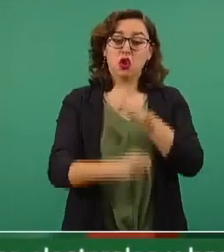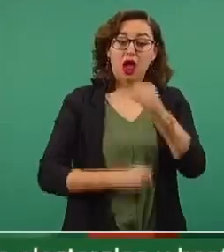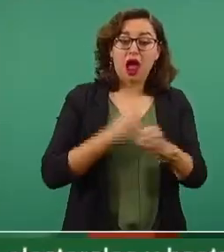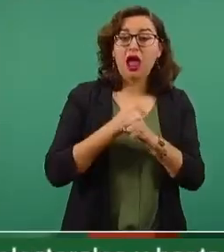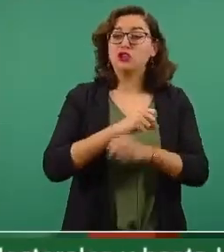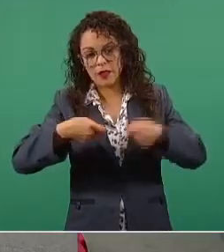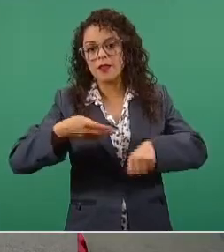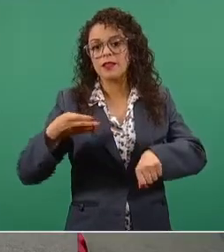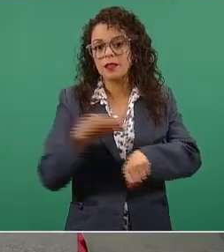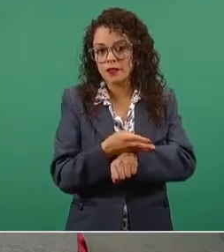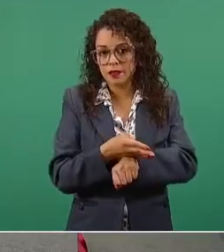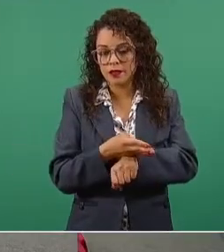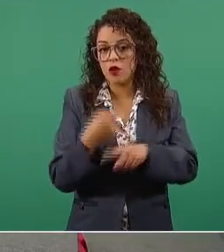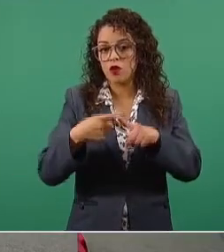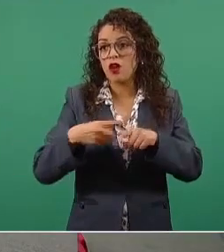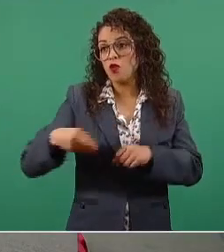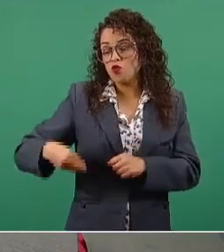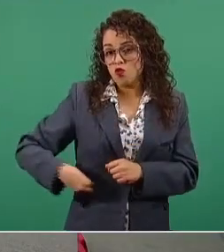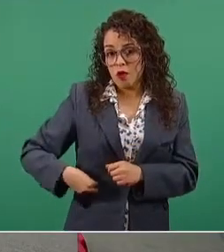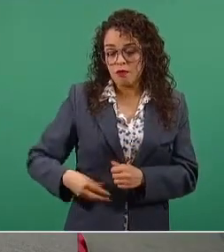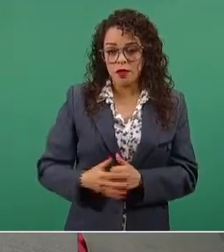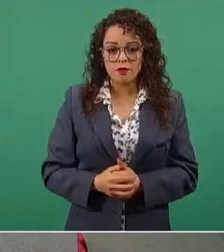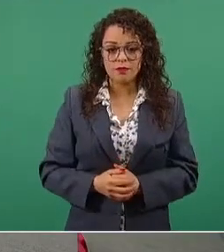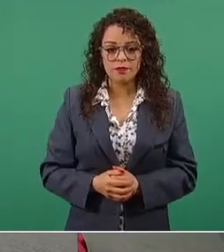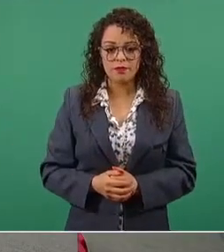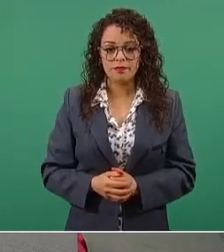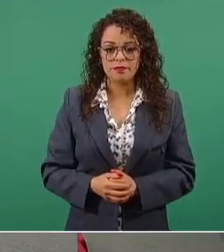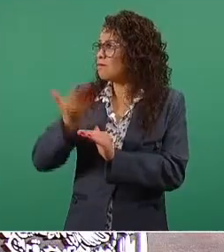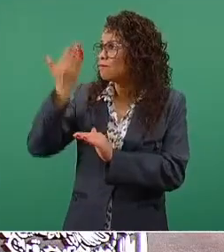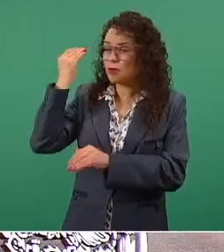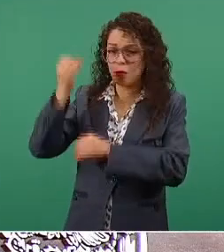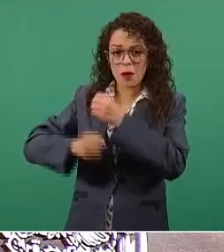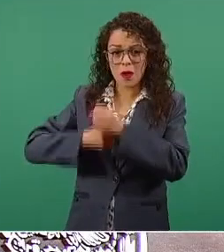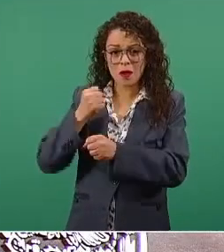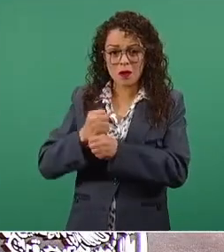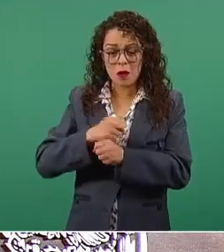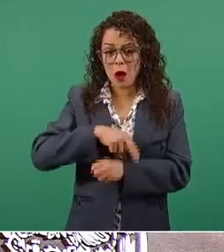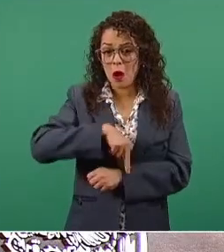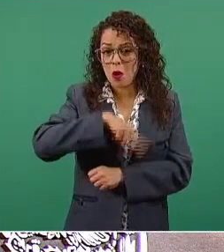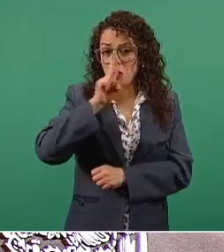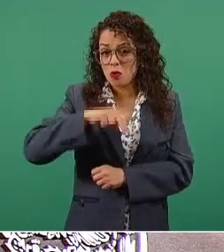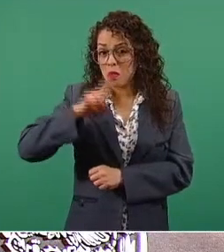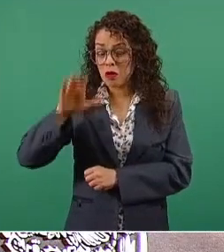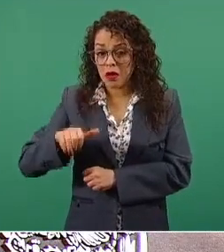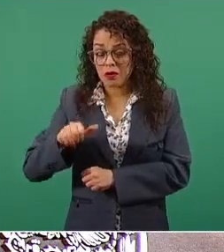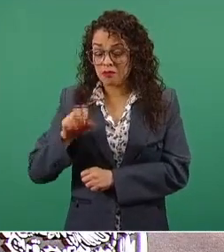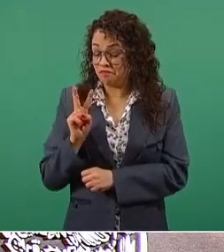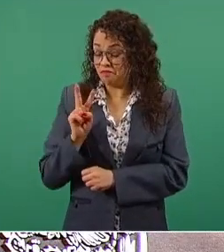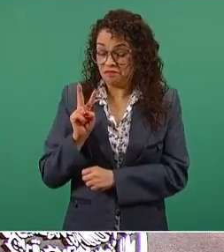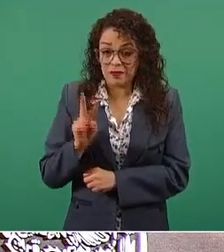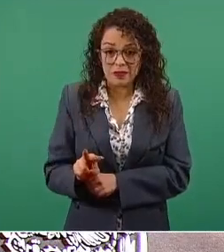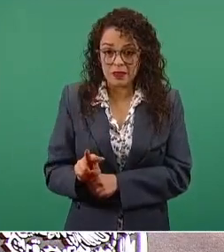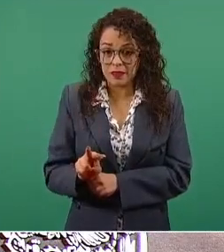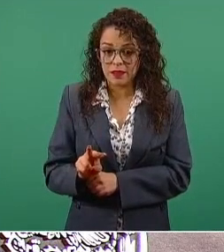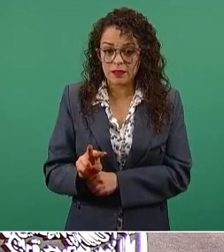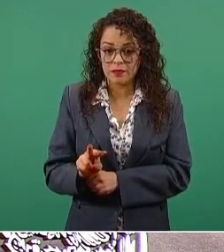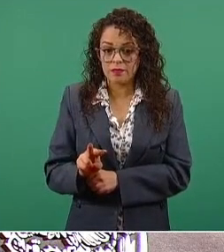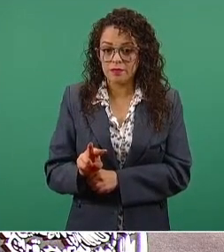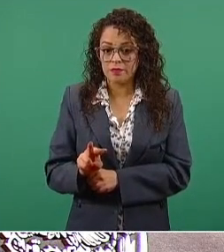era neoliberal. Fue una tragedia enorme el daño